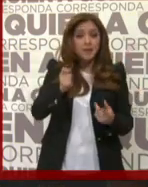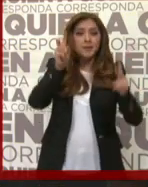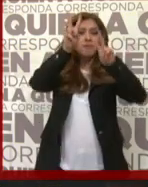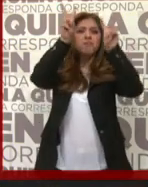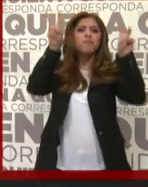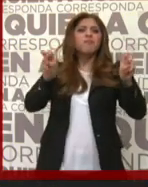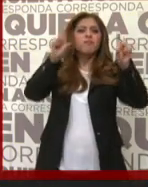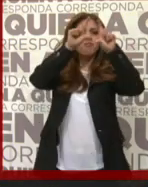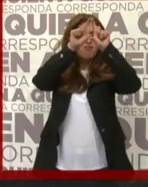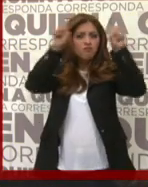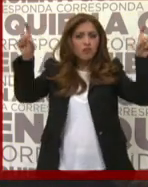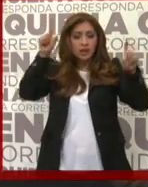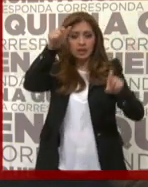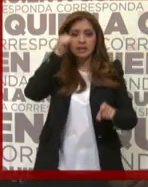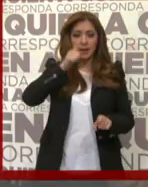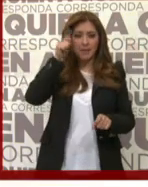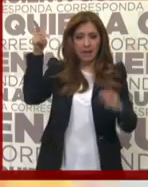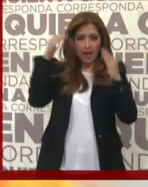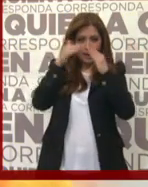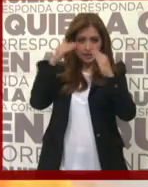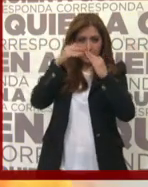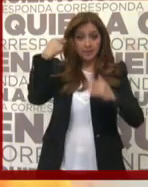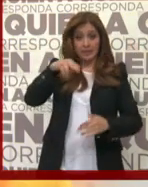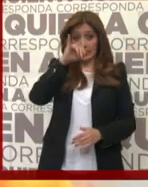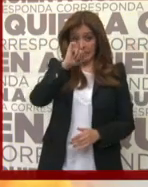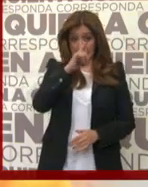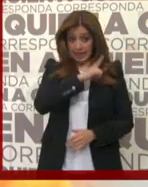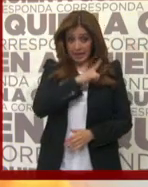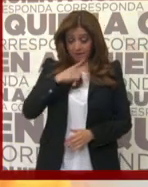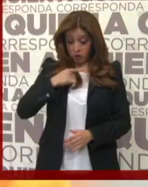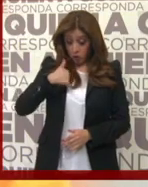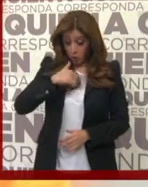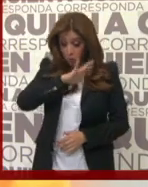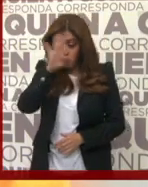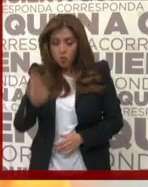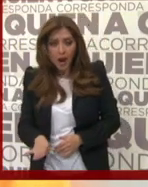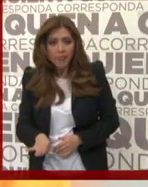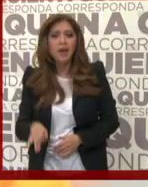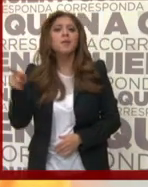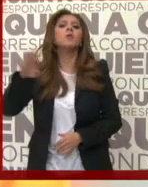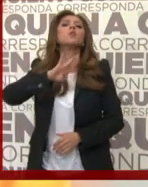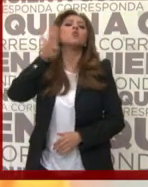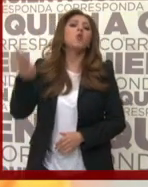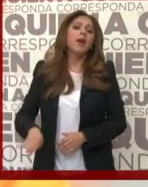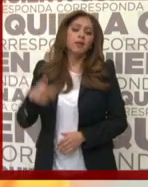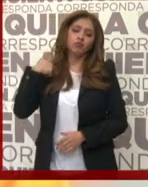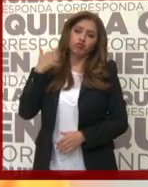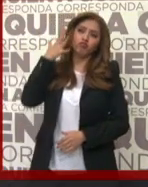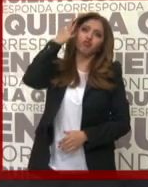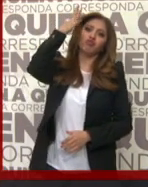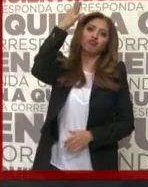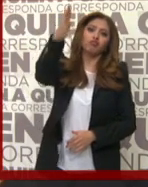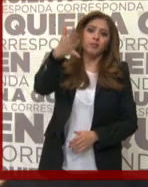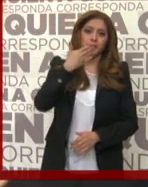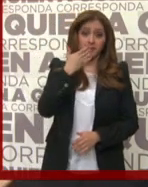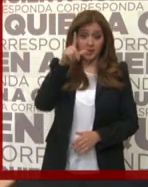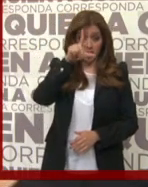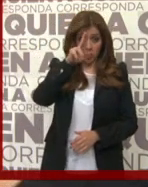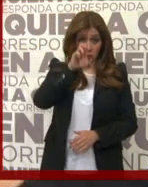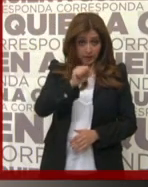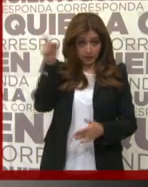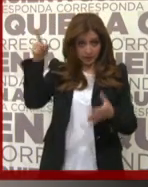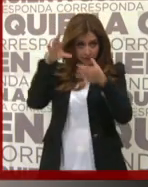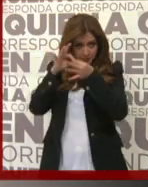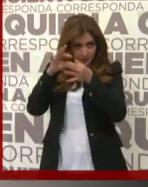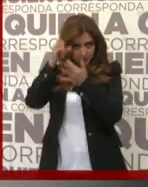se encuentra enmarcado en las paredes de su casa. Si el deber nos lleva a la muerte nos lleva a la gloria. Con imágenes de Luis Alejandre para